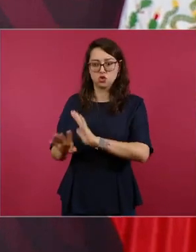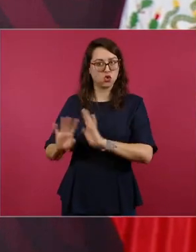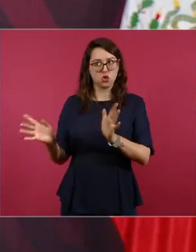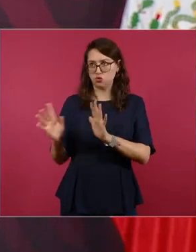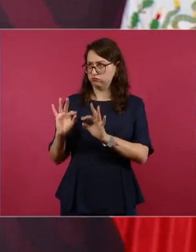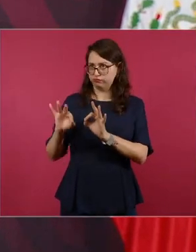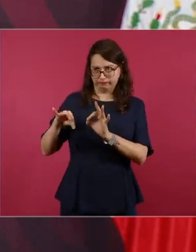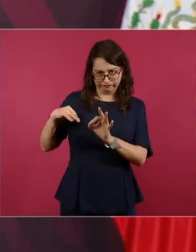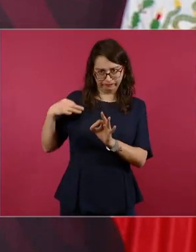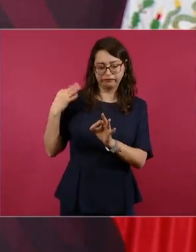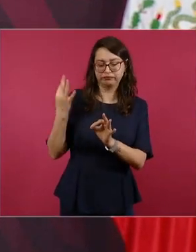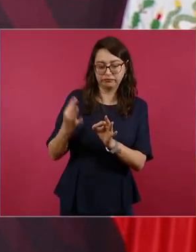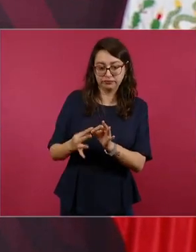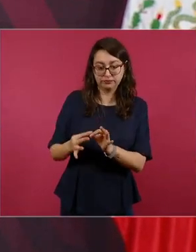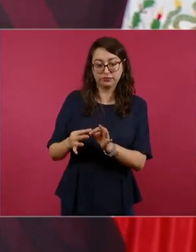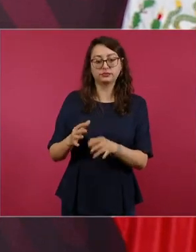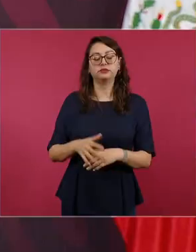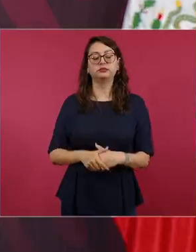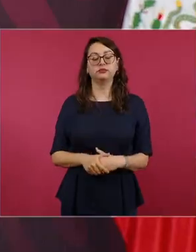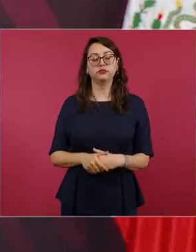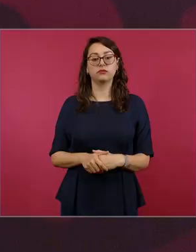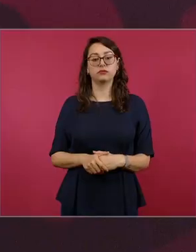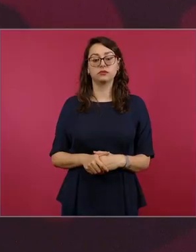hay obras que